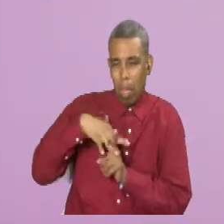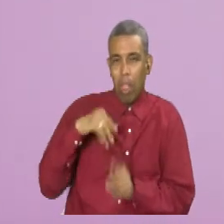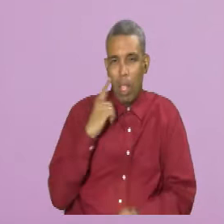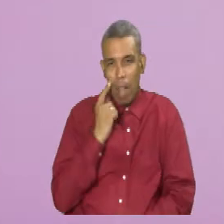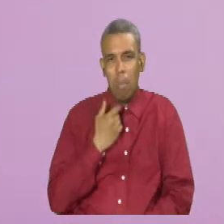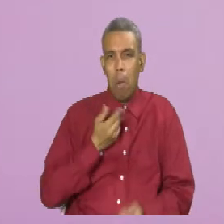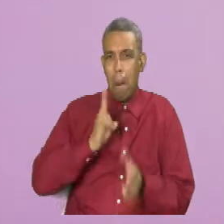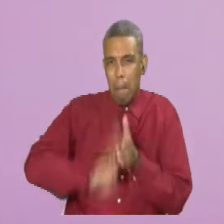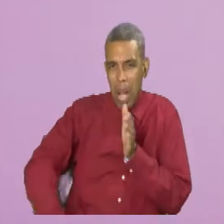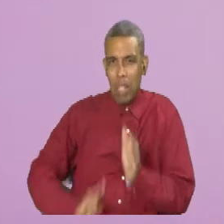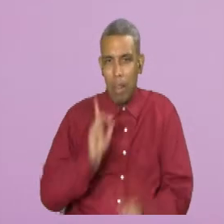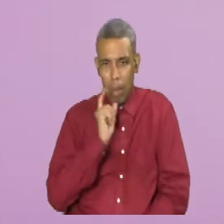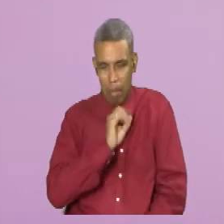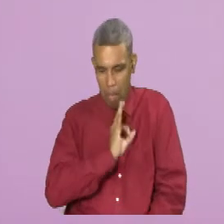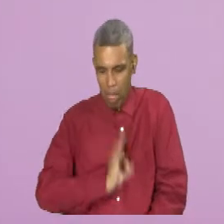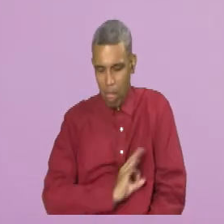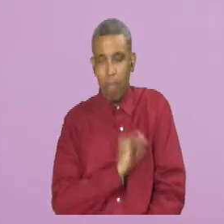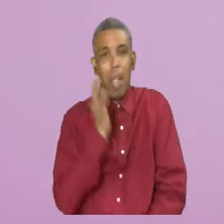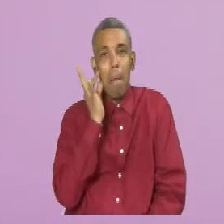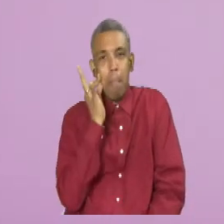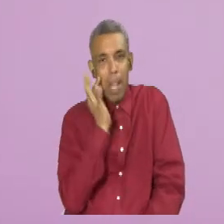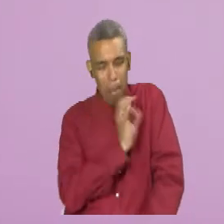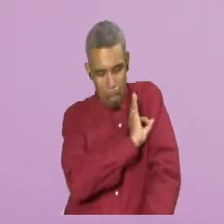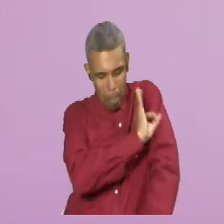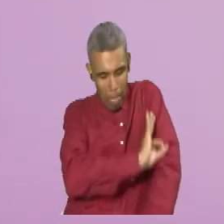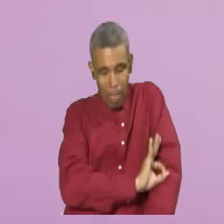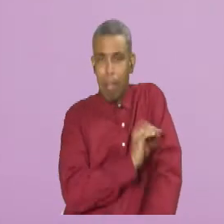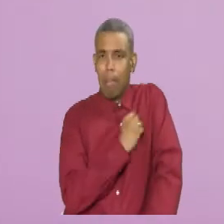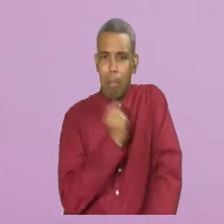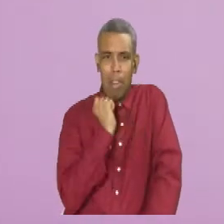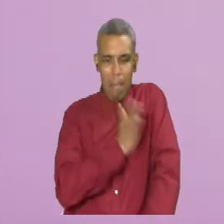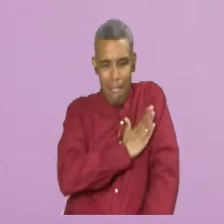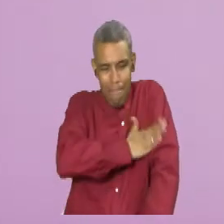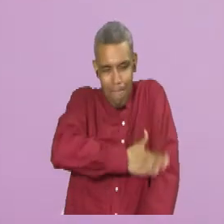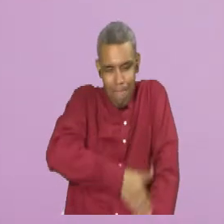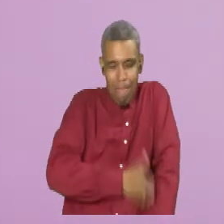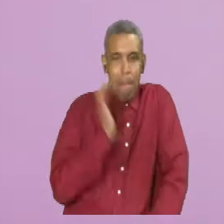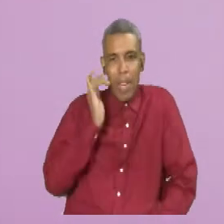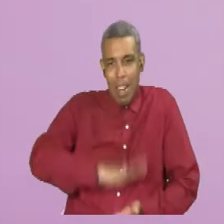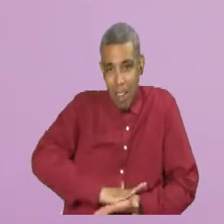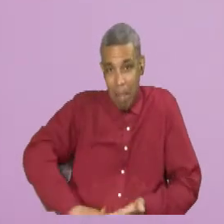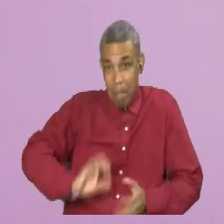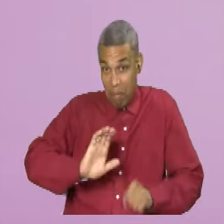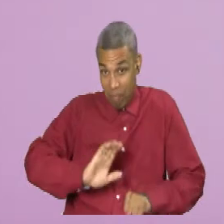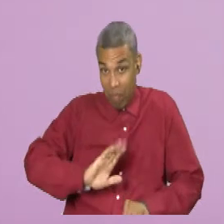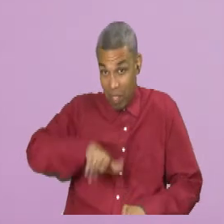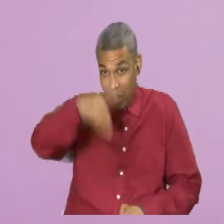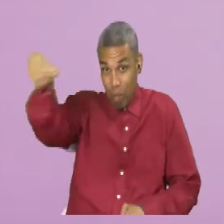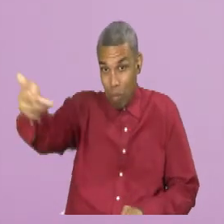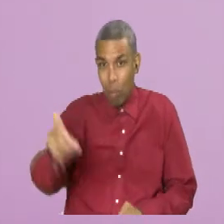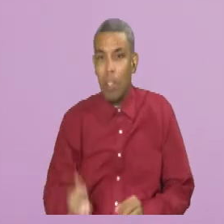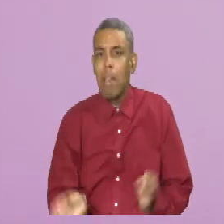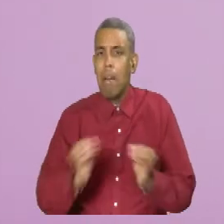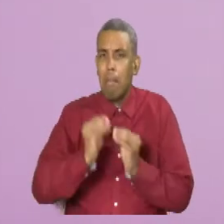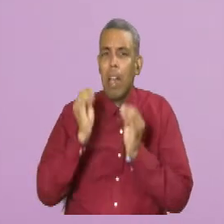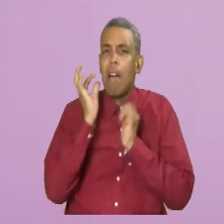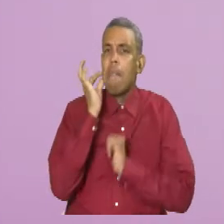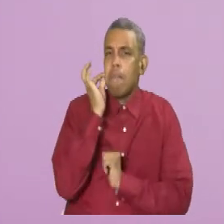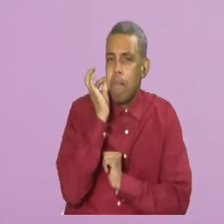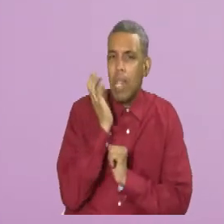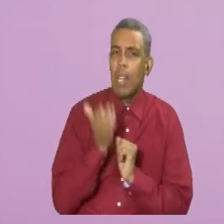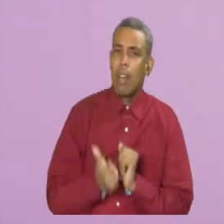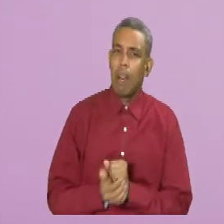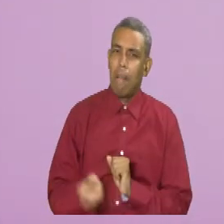las atenúa, y va a hacer que tengamos una mejor apariencia. Después de esto hacemos un proceso de hidratación profunda de la piel